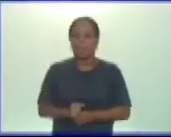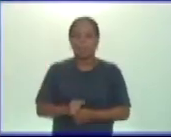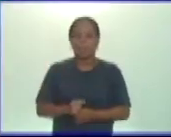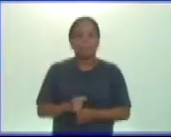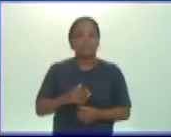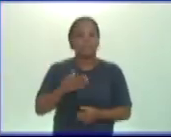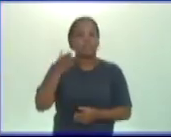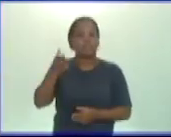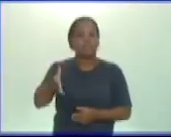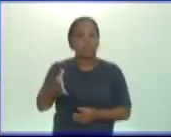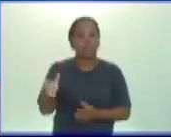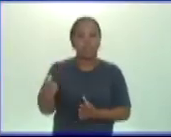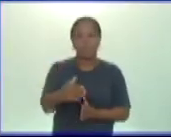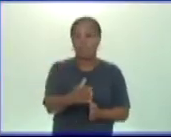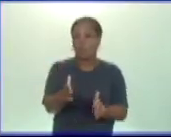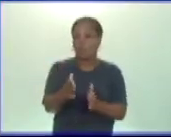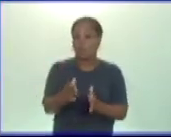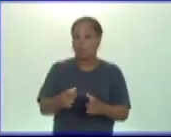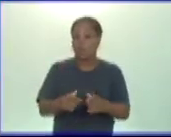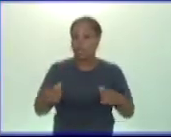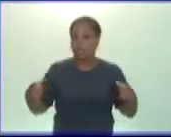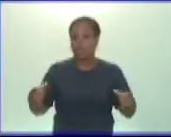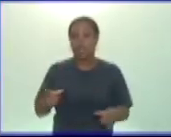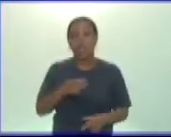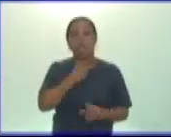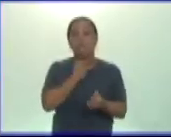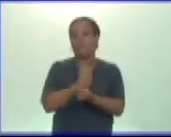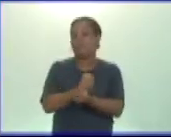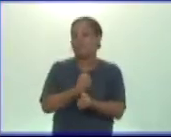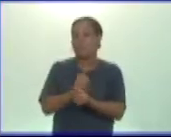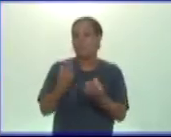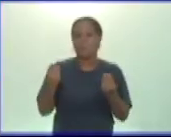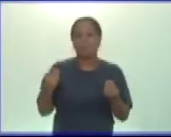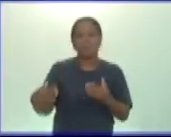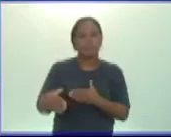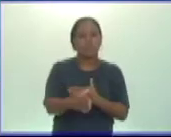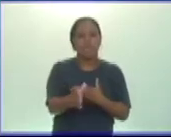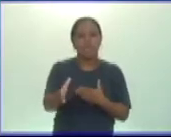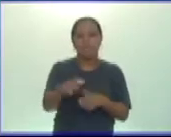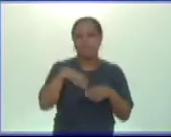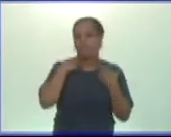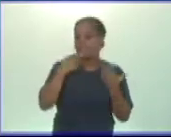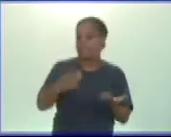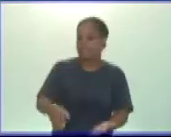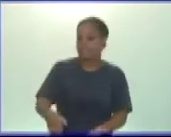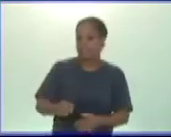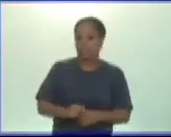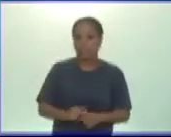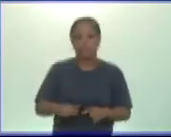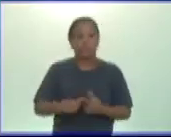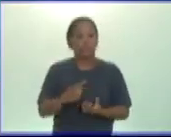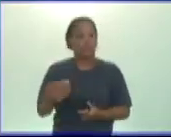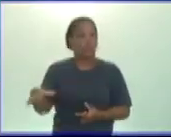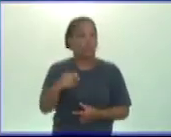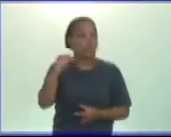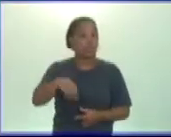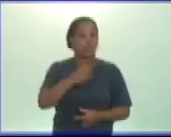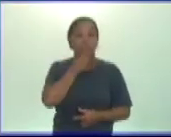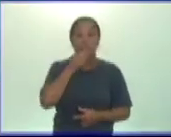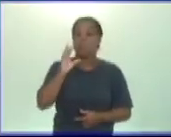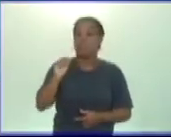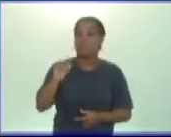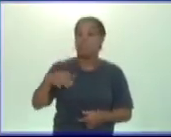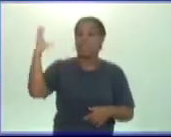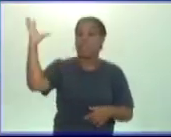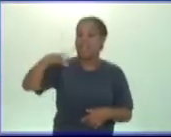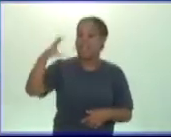ríos y lagos, provoca también el envenenamiento de un gran número de especies acuáticas. Por todo esto podemos decir que la lluvia